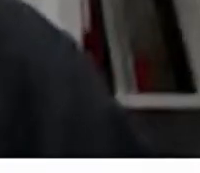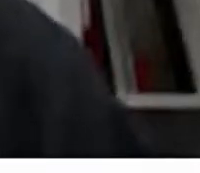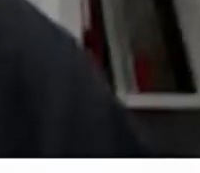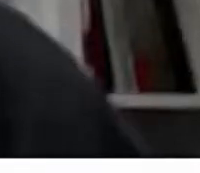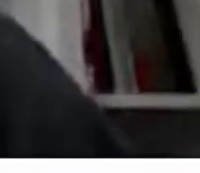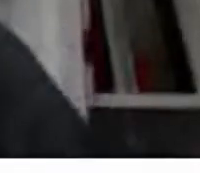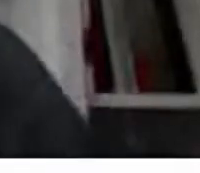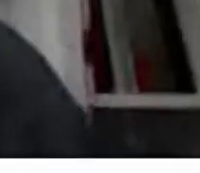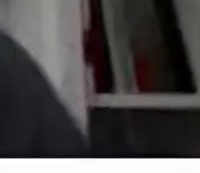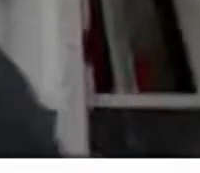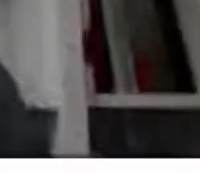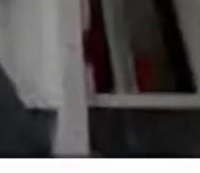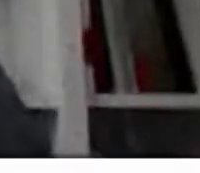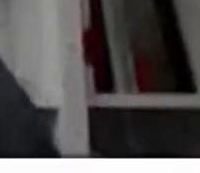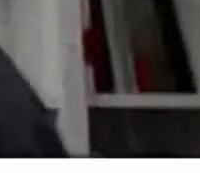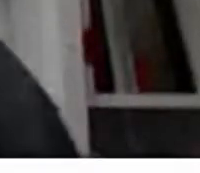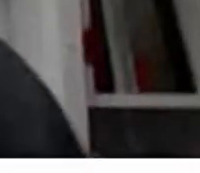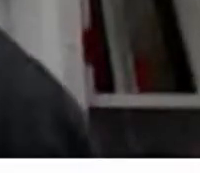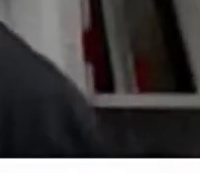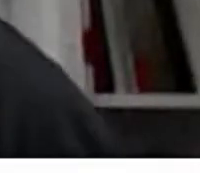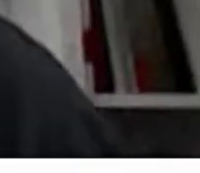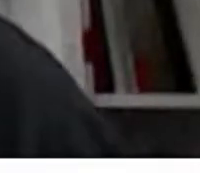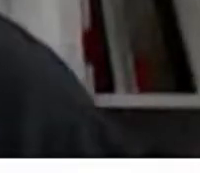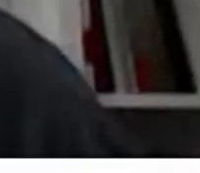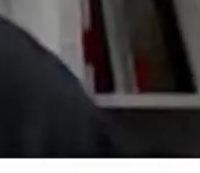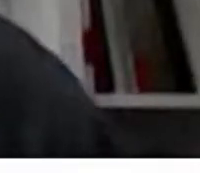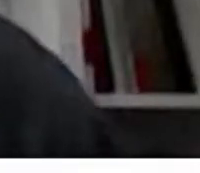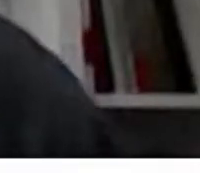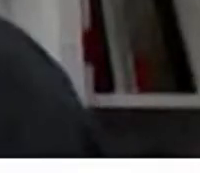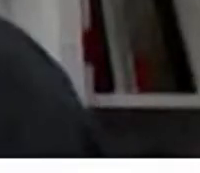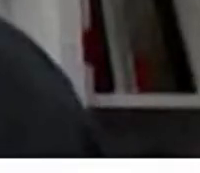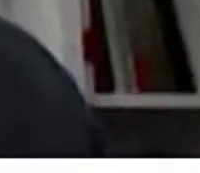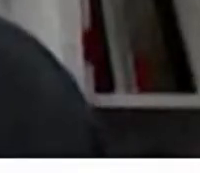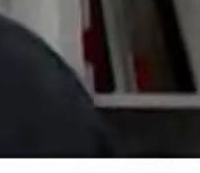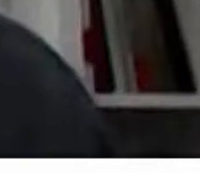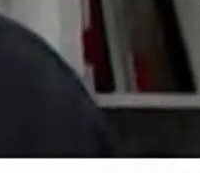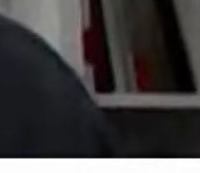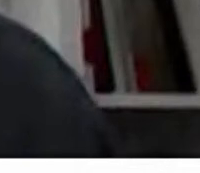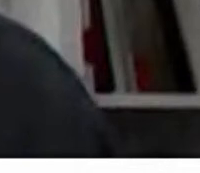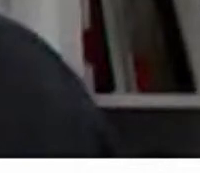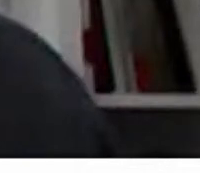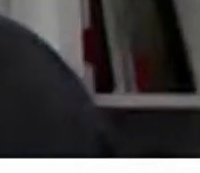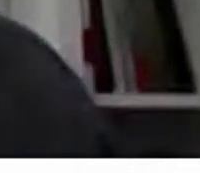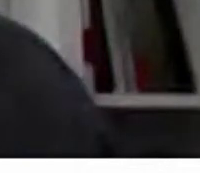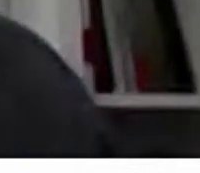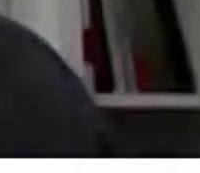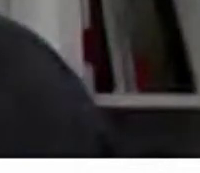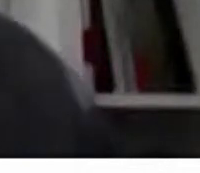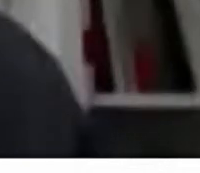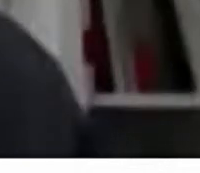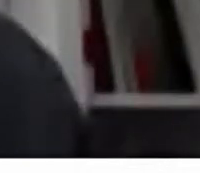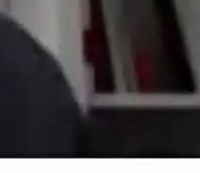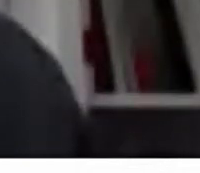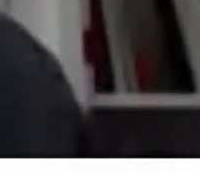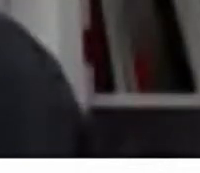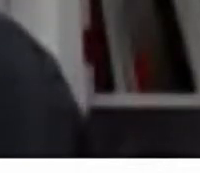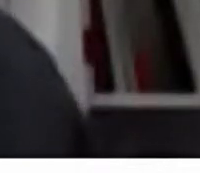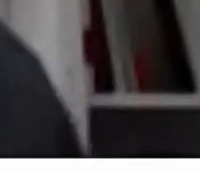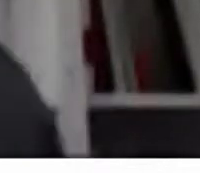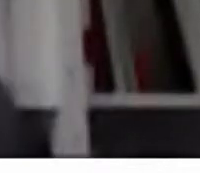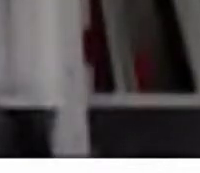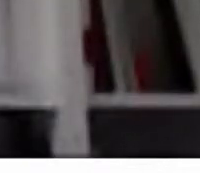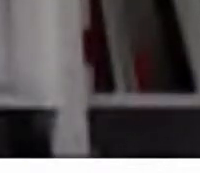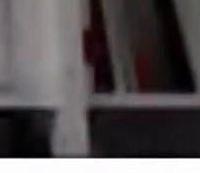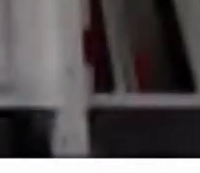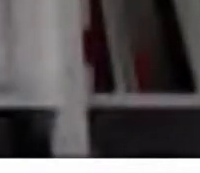prórroga, si no hay prórroga, si vamos a algo estatal. No sabemos si Santa Fe puede opinar sobre ese tema.